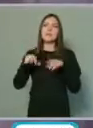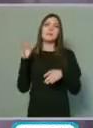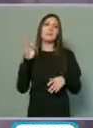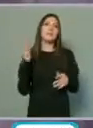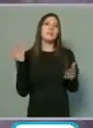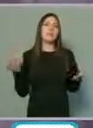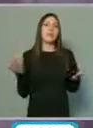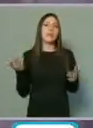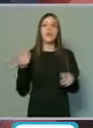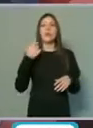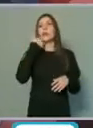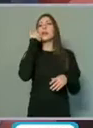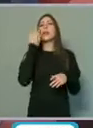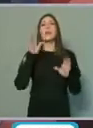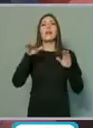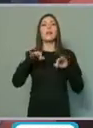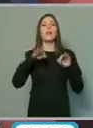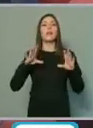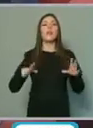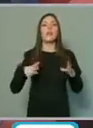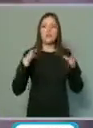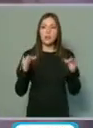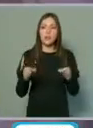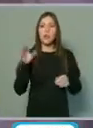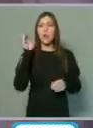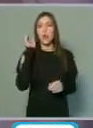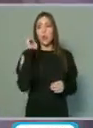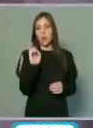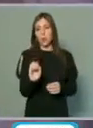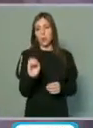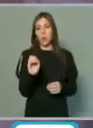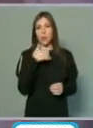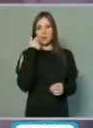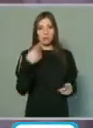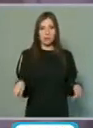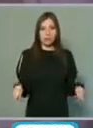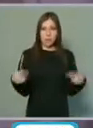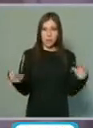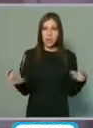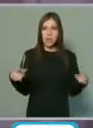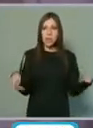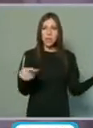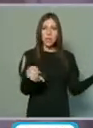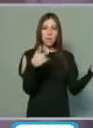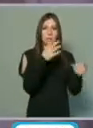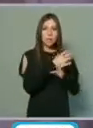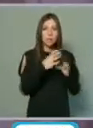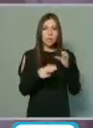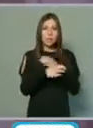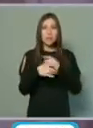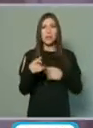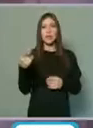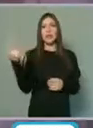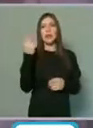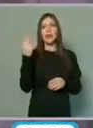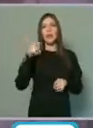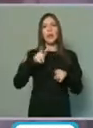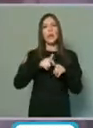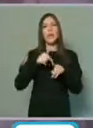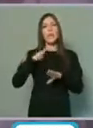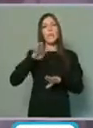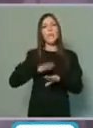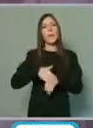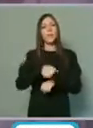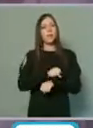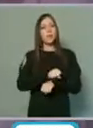mejor en una fundación, ¿no? O ventas, ¿sí? Entonces yo tengo que suavizar mis colores